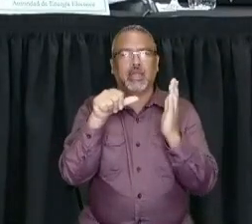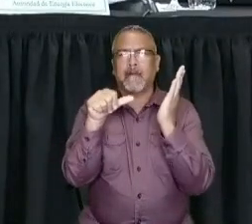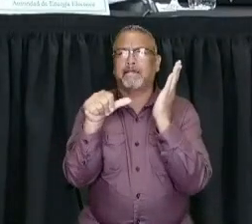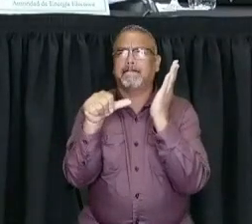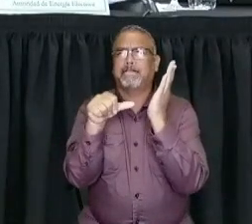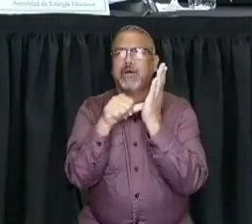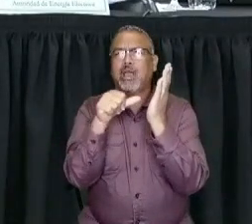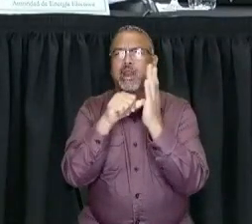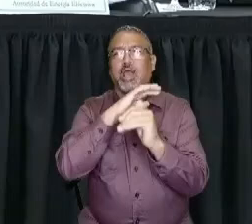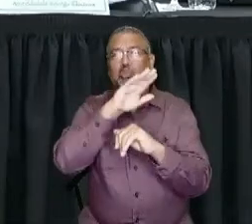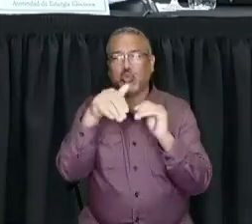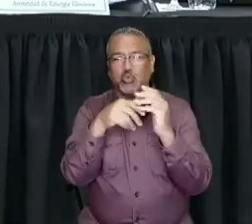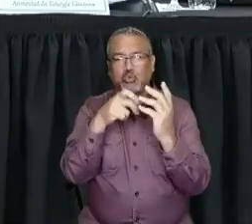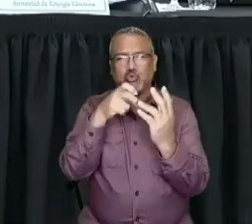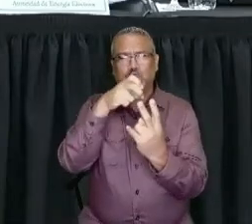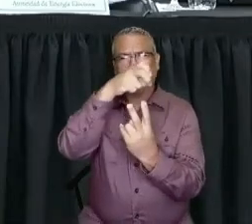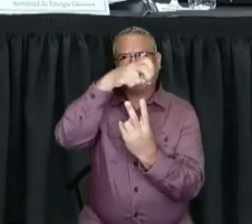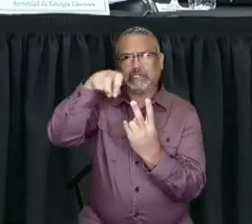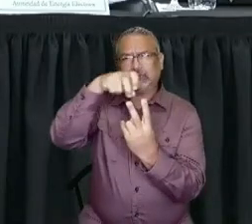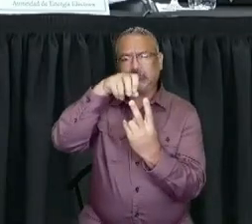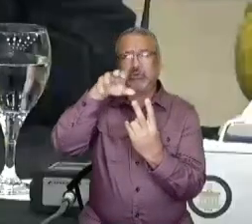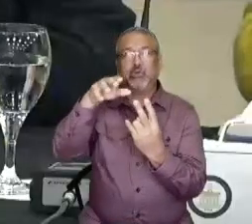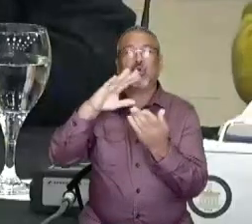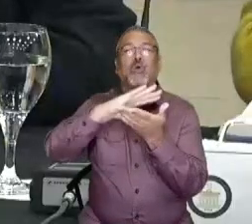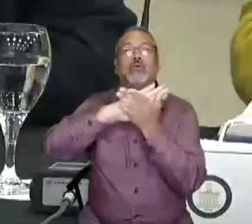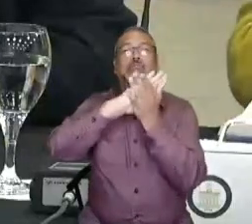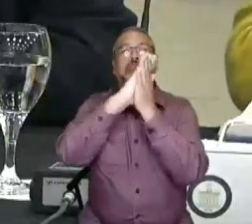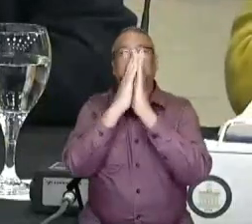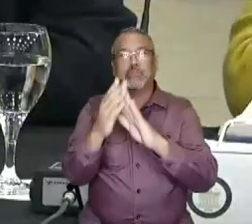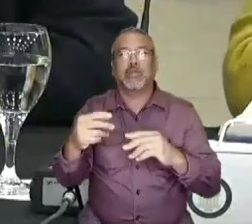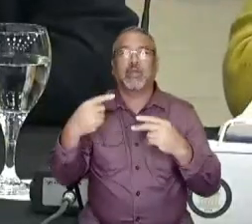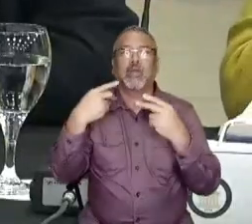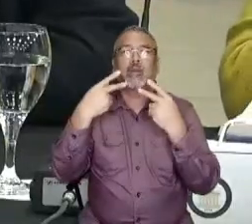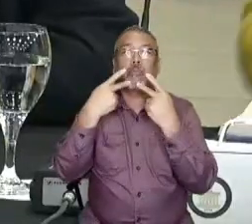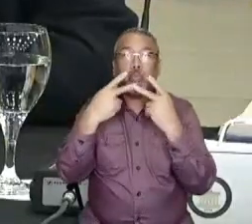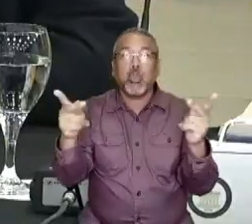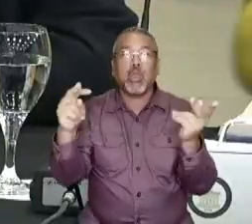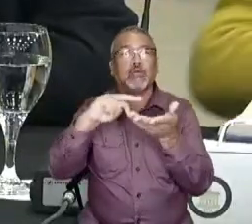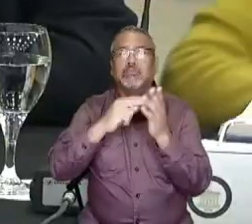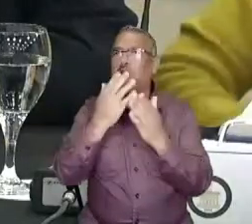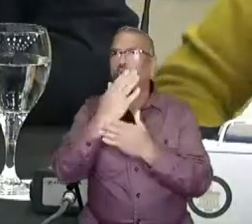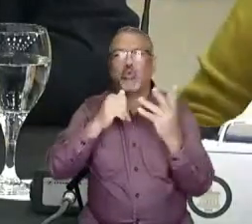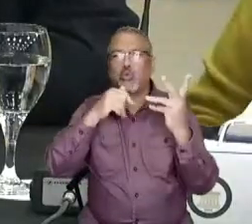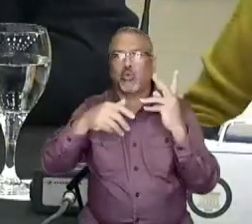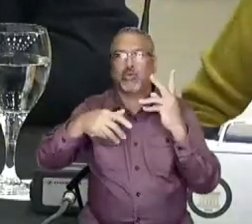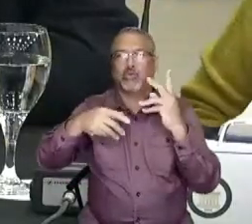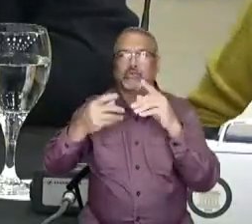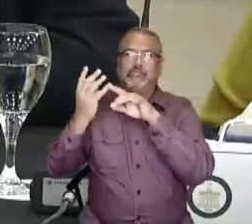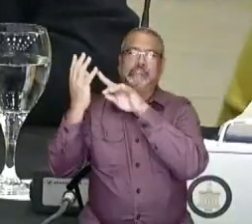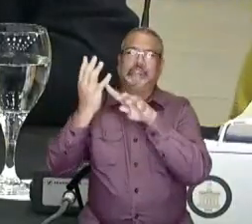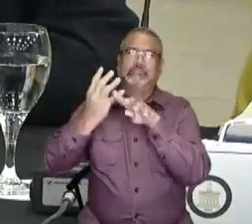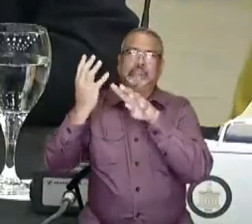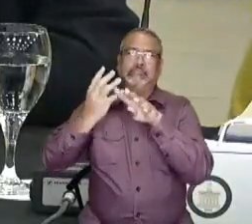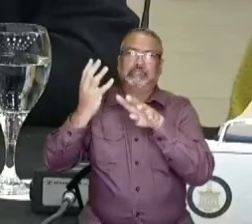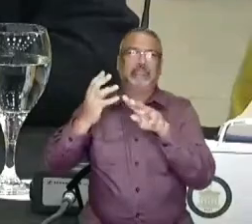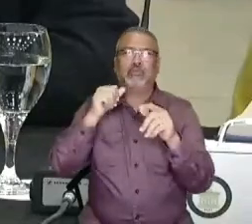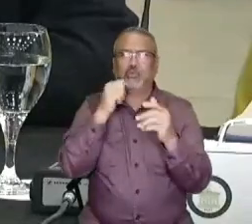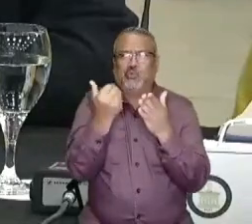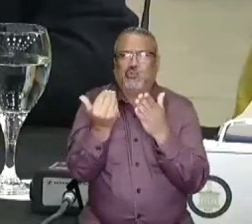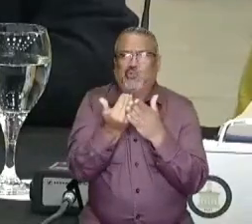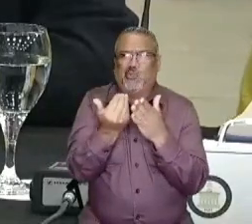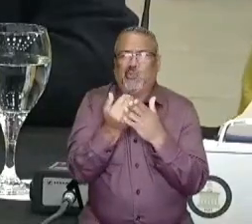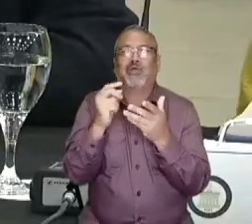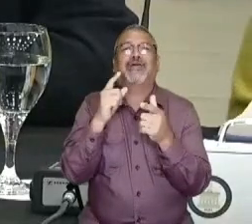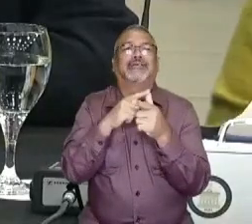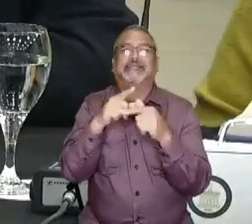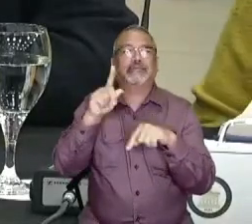documentos de la transición al hacerla pública parece que ciertos documentos no no están disponibles y entonces no tenemos la capacidad de poder